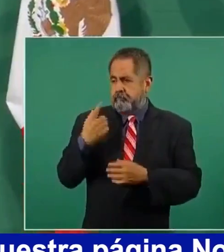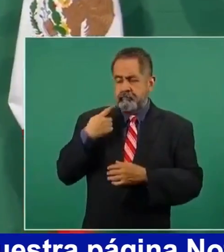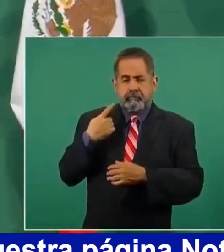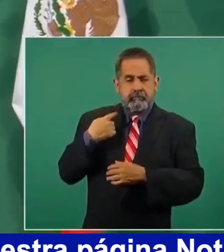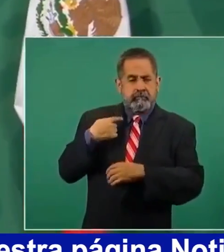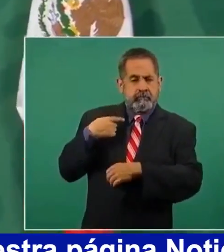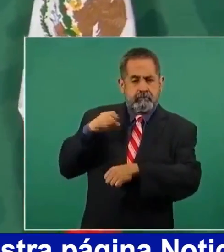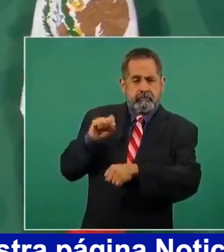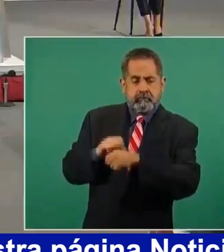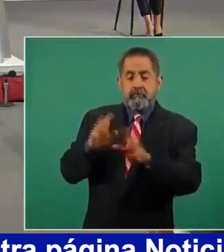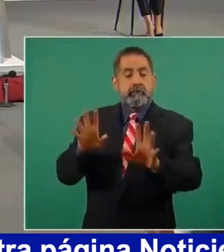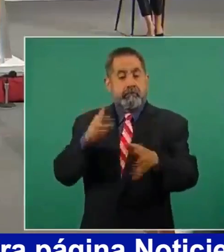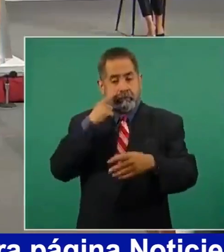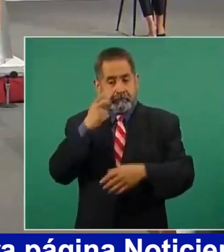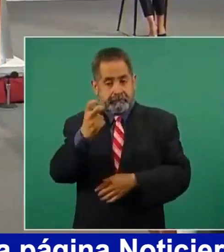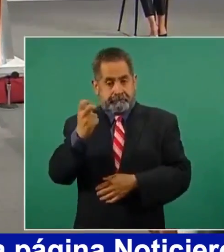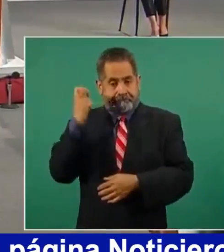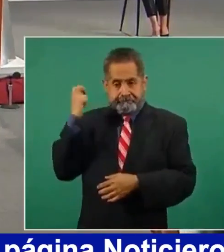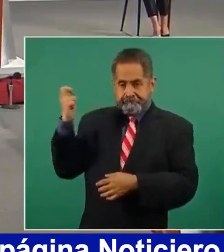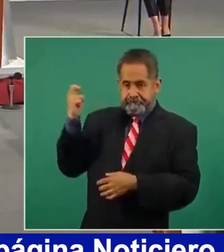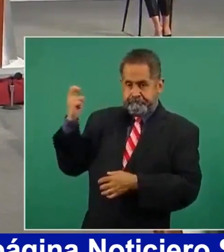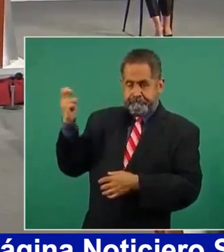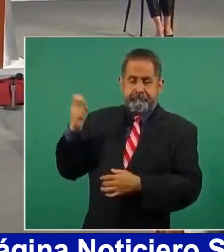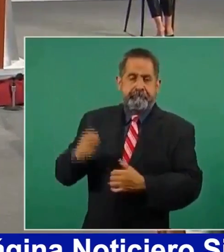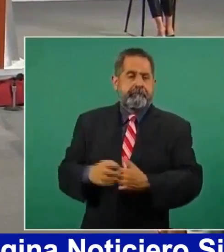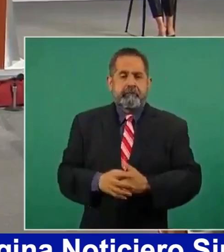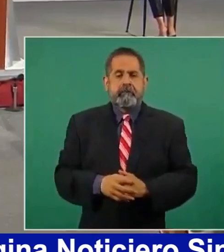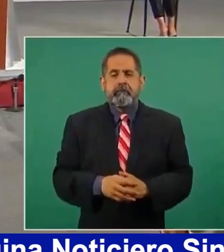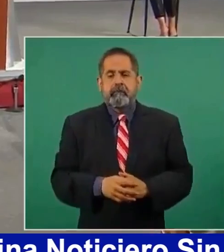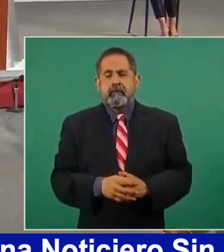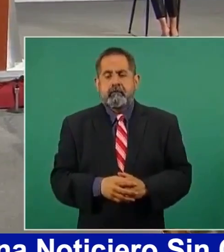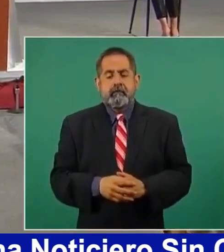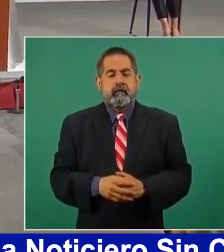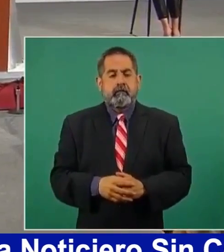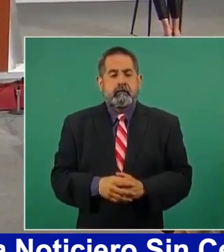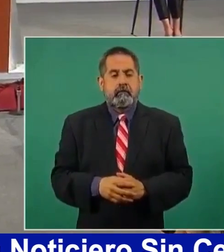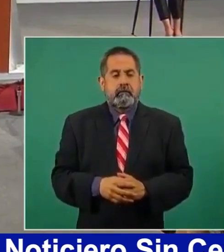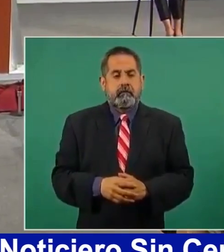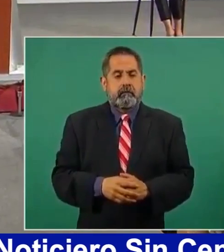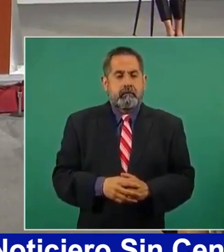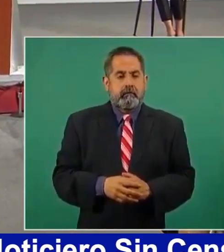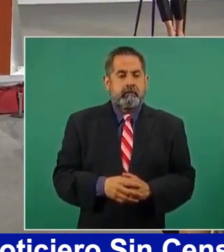semana, así estamos, y